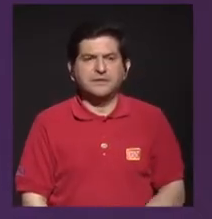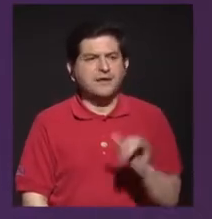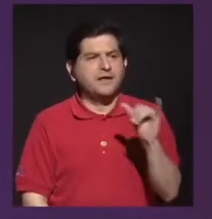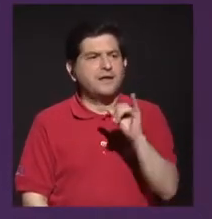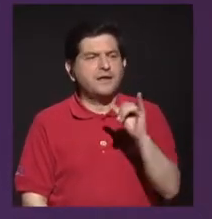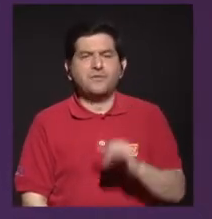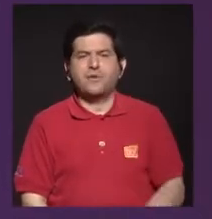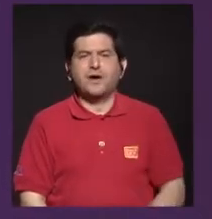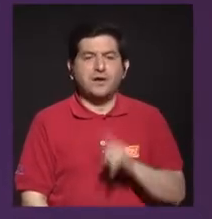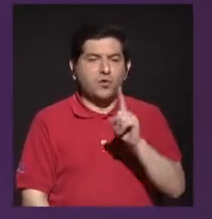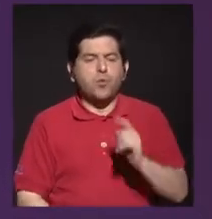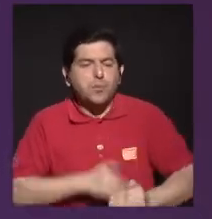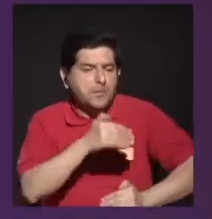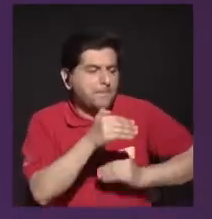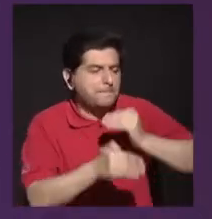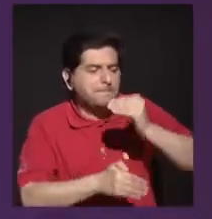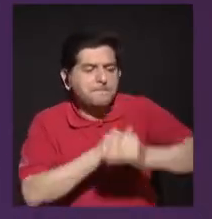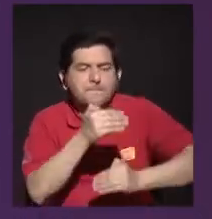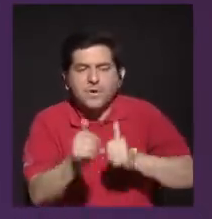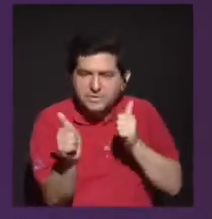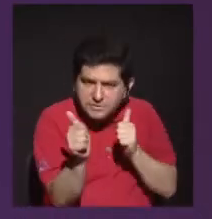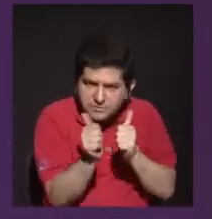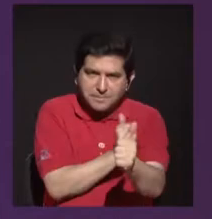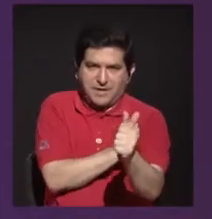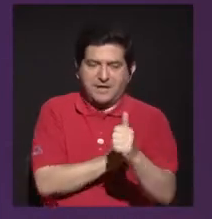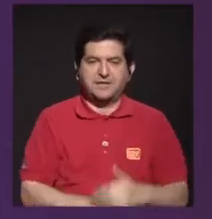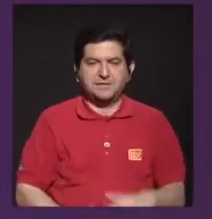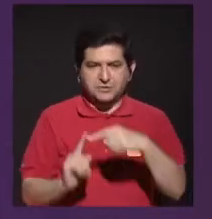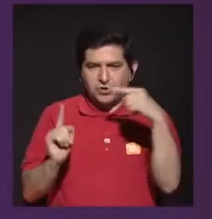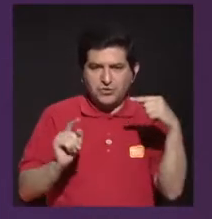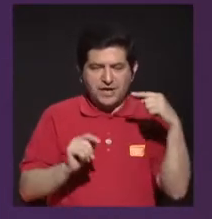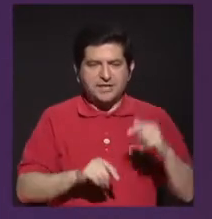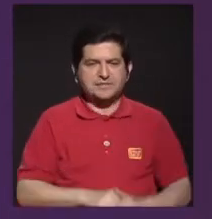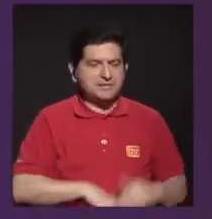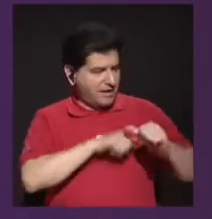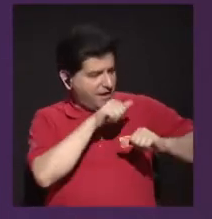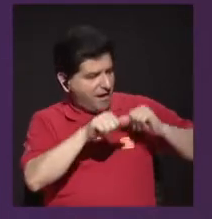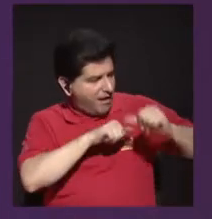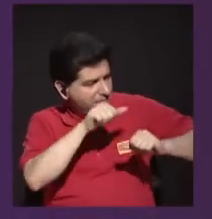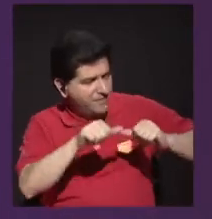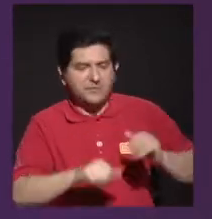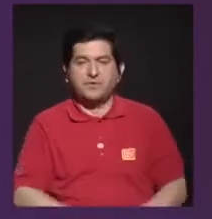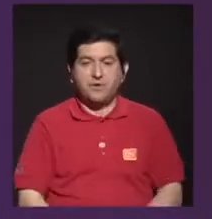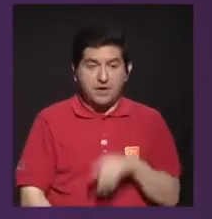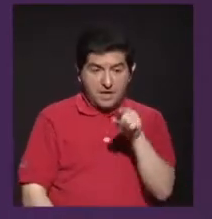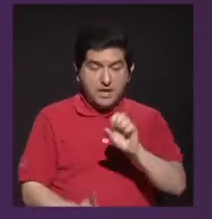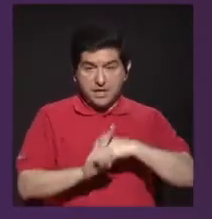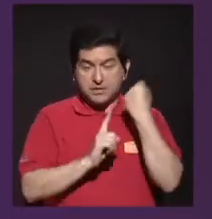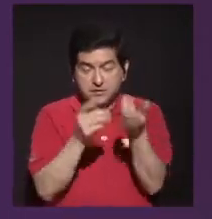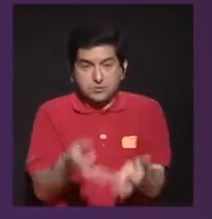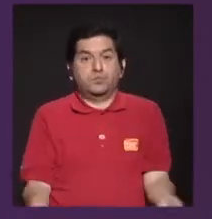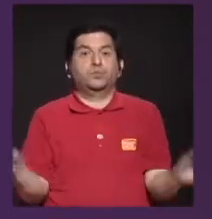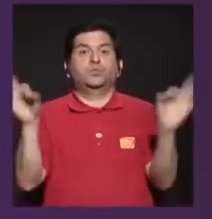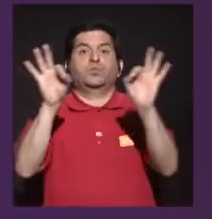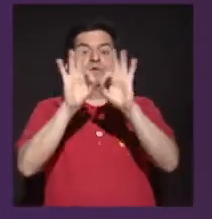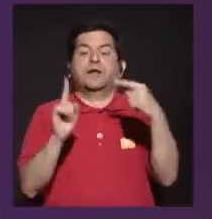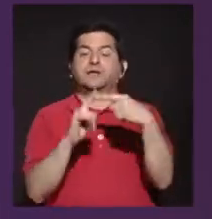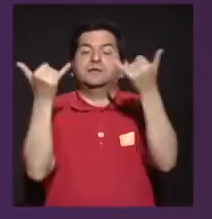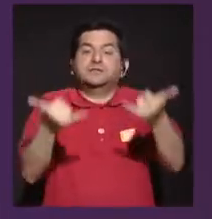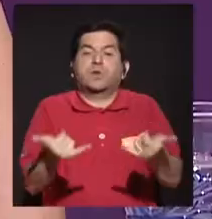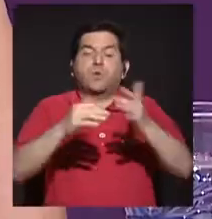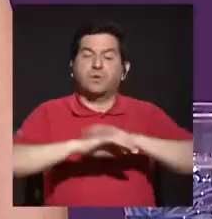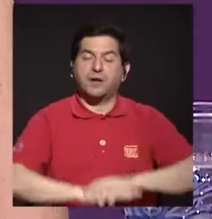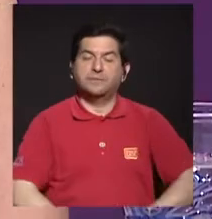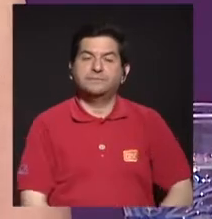fue como un rito de pasaje, para decirlo como desde la antropología, sí. y eso fue muy, muy importante hasta la fecha.